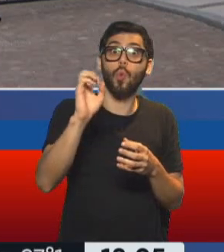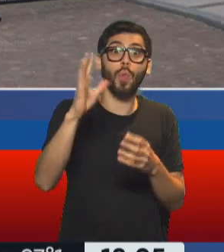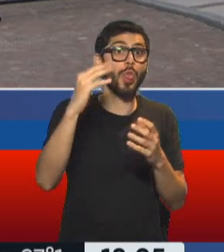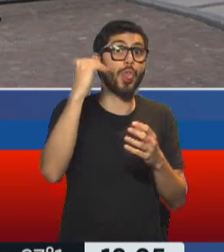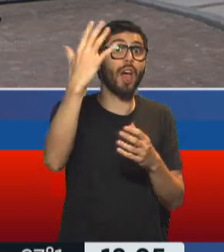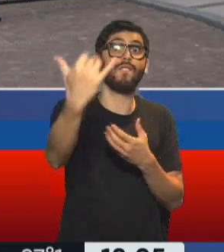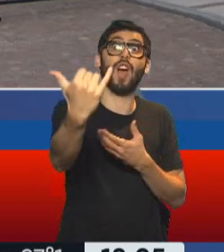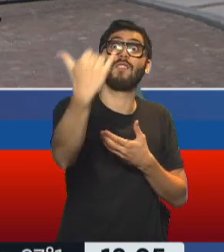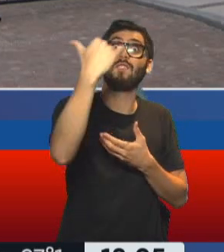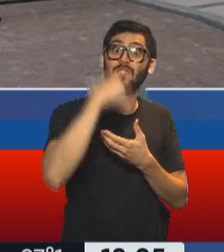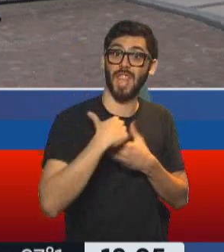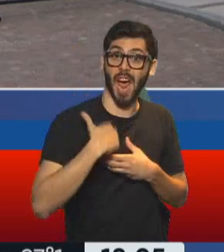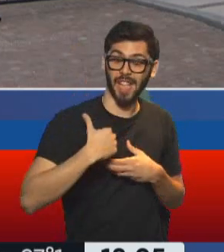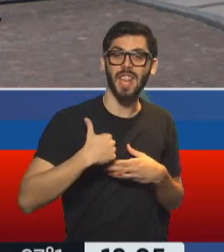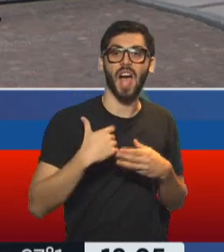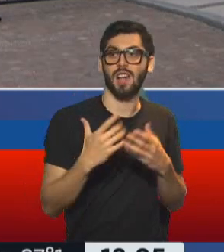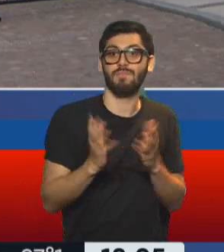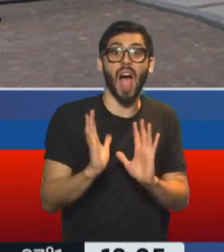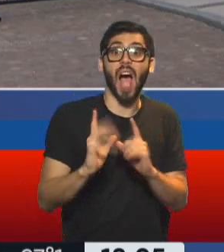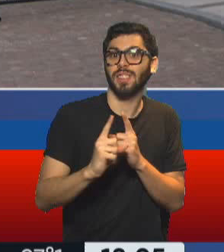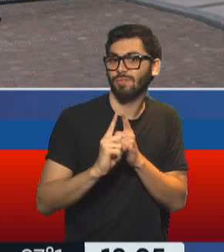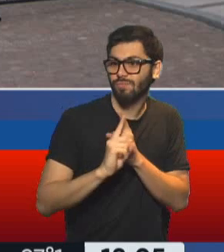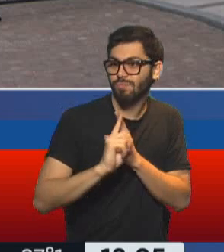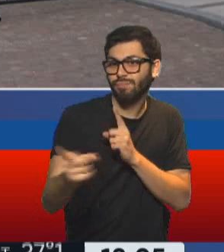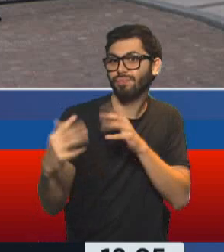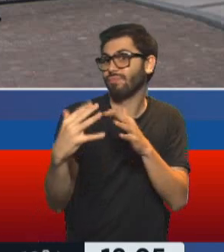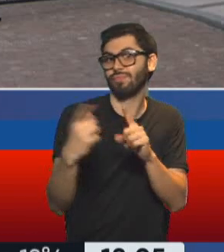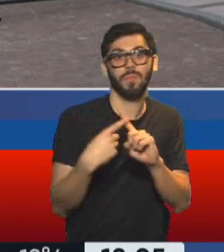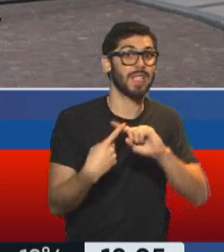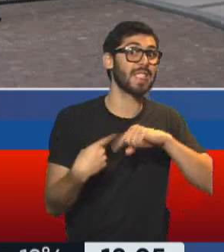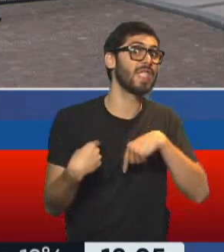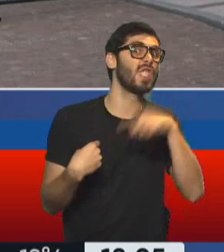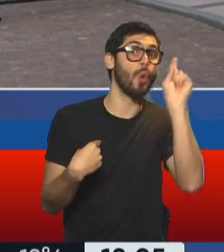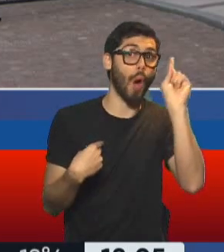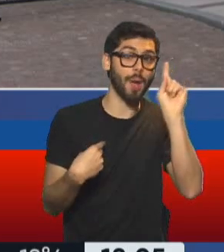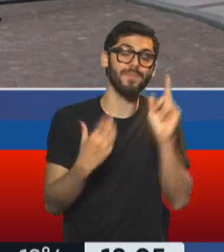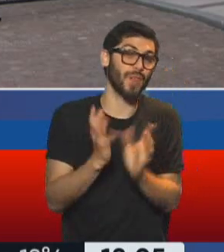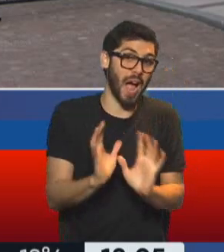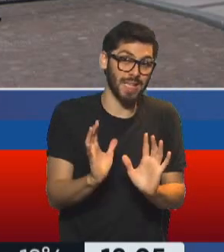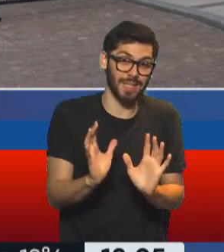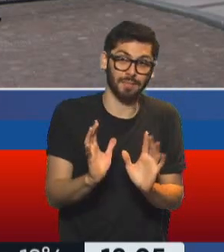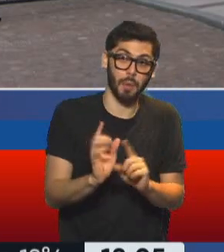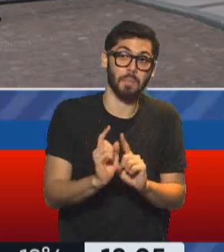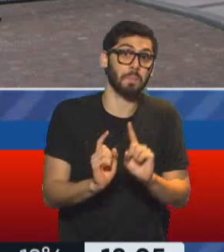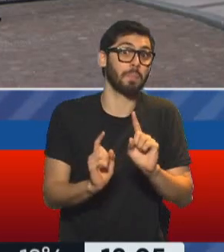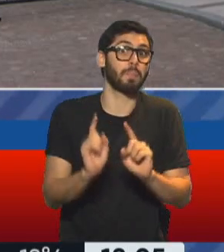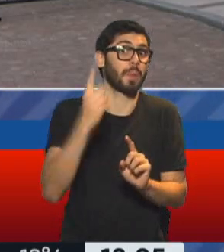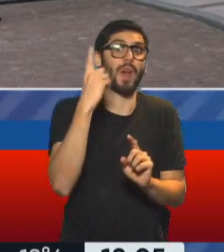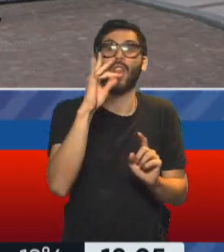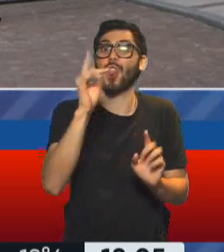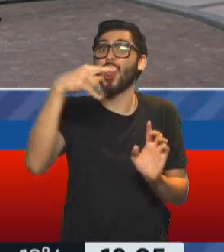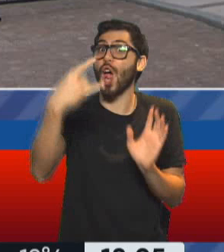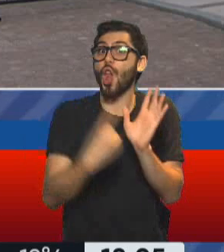de afuera que vienen a la Argentina. Eso está establecido ya desde hace bastante tiempo atrás con el primer DNU del